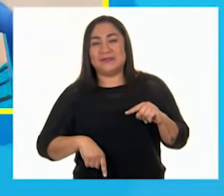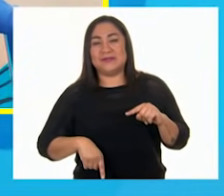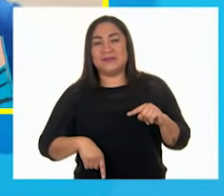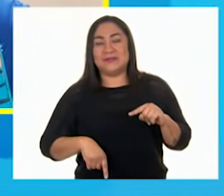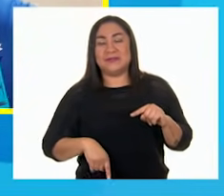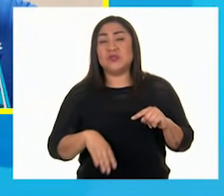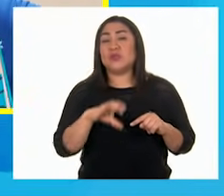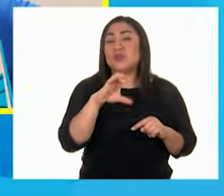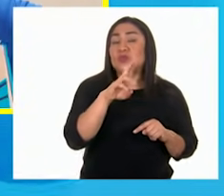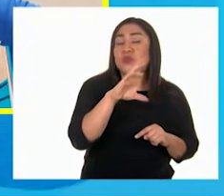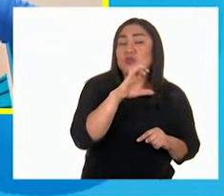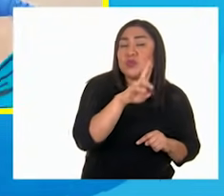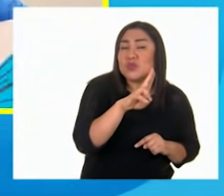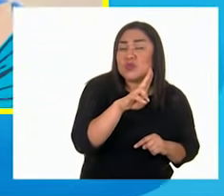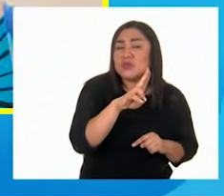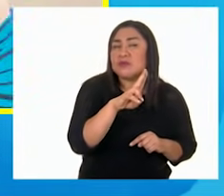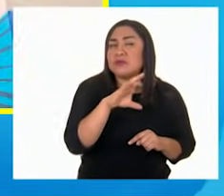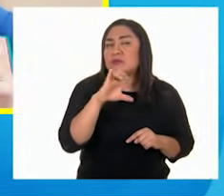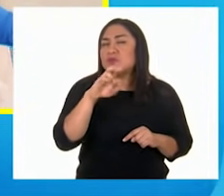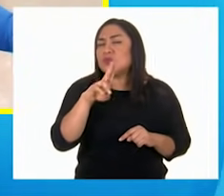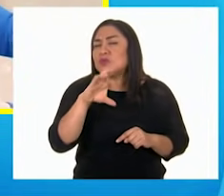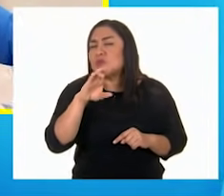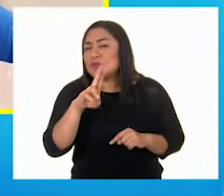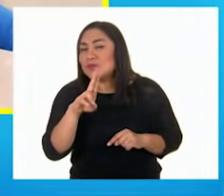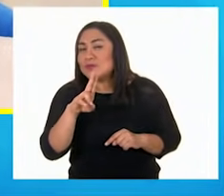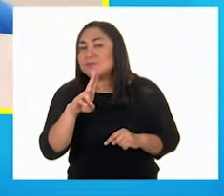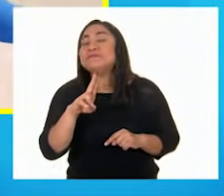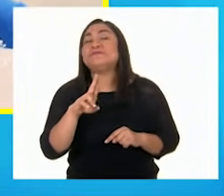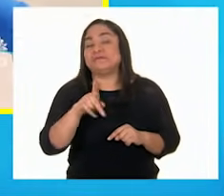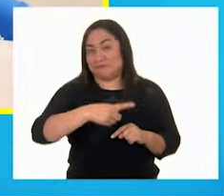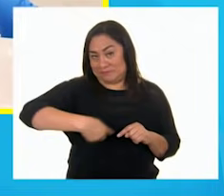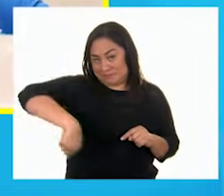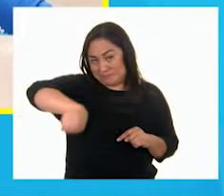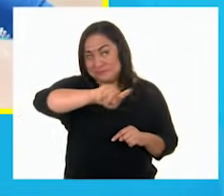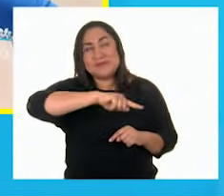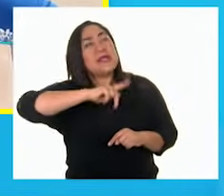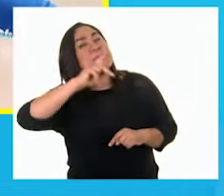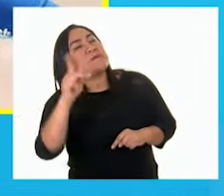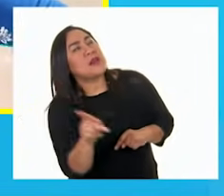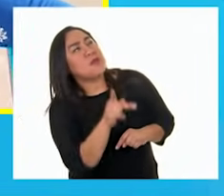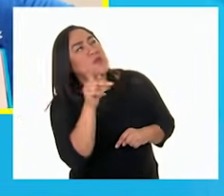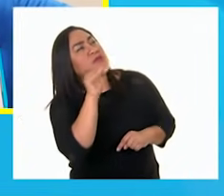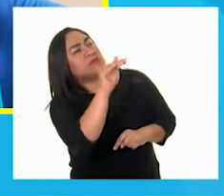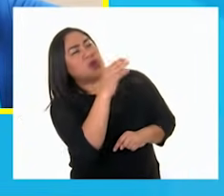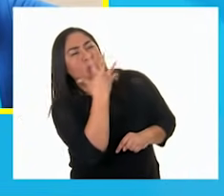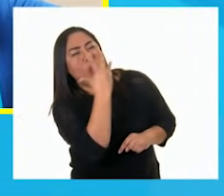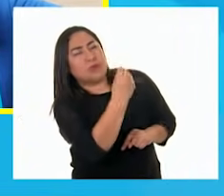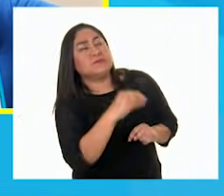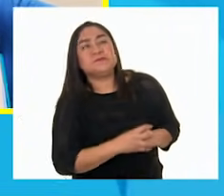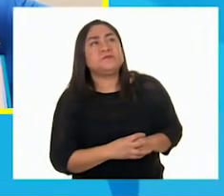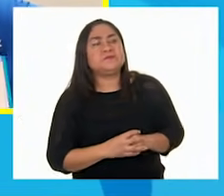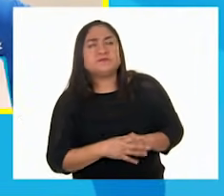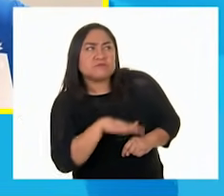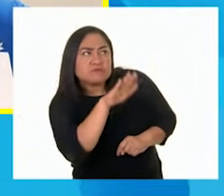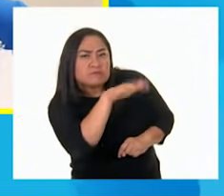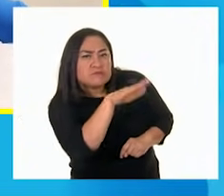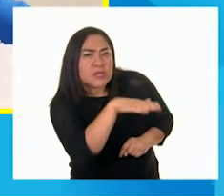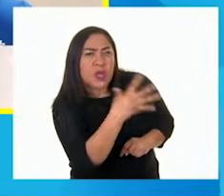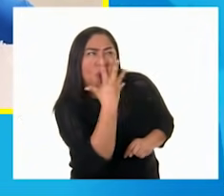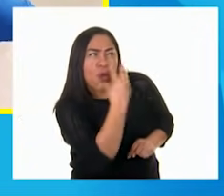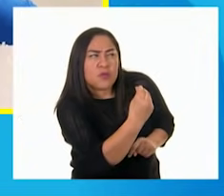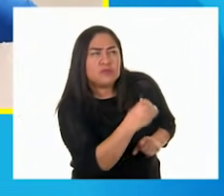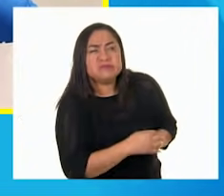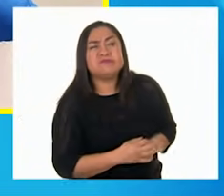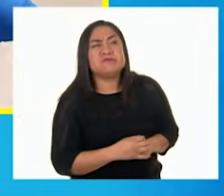cucú. Y entonces, todos juntos le vamos a preguntar al lobo. Lobo,